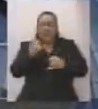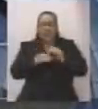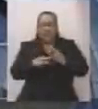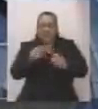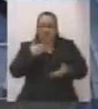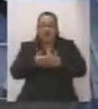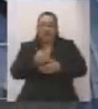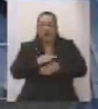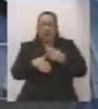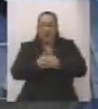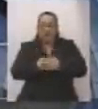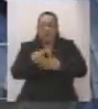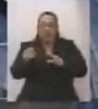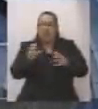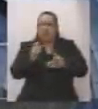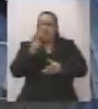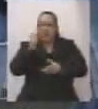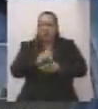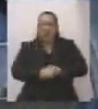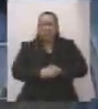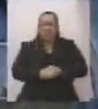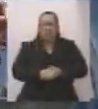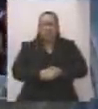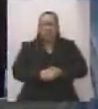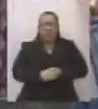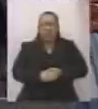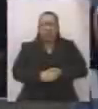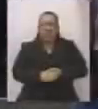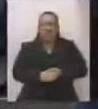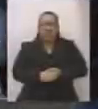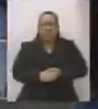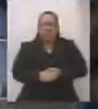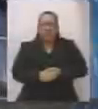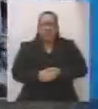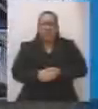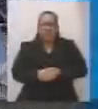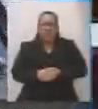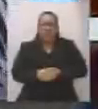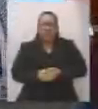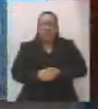concluir y agradecerles por haberme escuchado esta tarde. Muchas gracias.